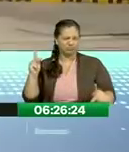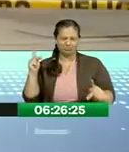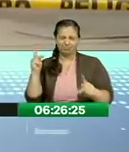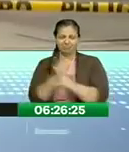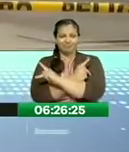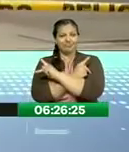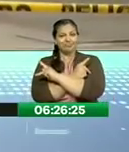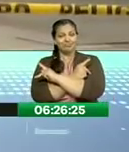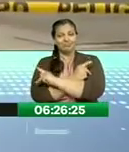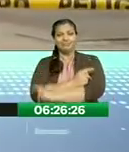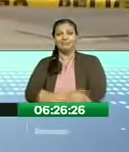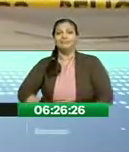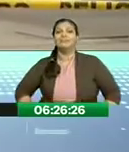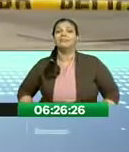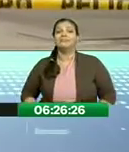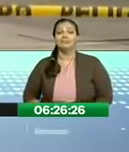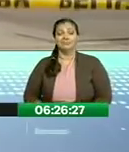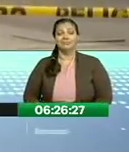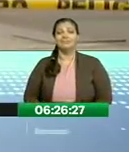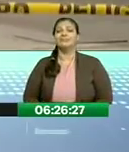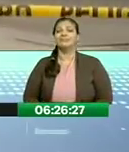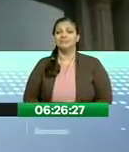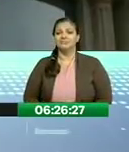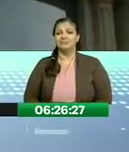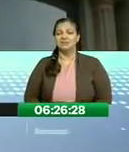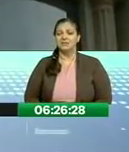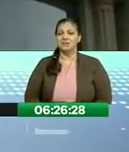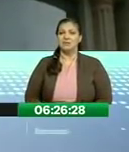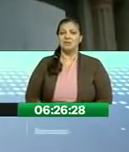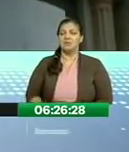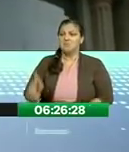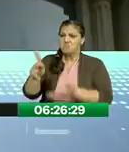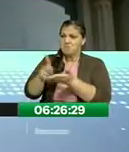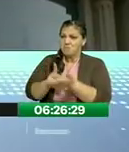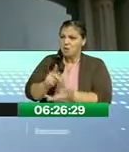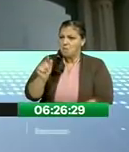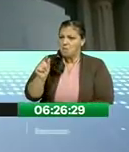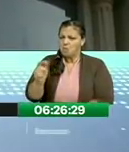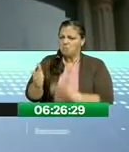ha dado. Gente que por cualquier miseria de dólares te mata.